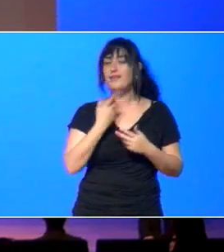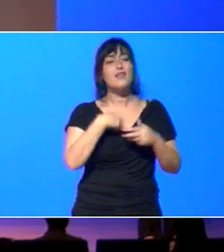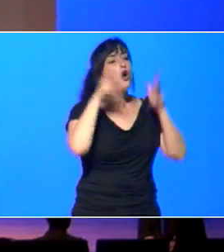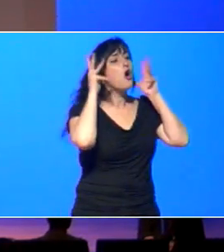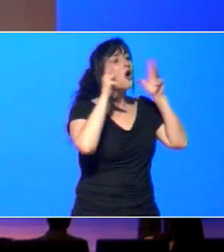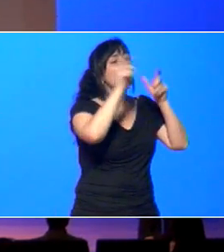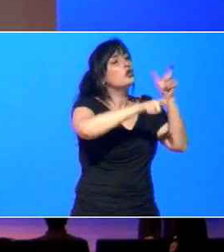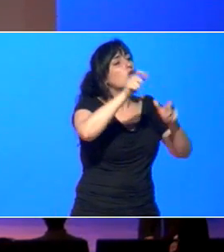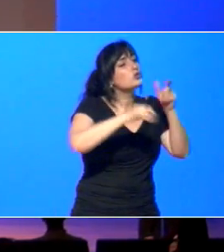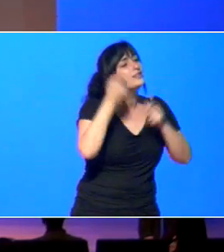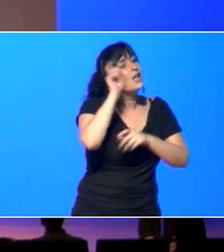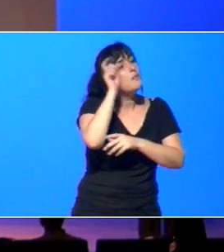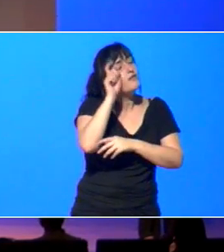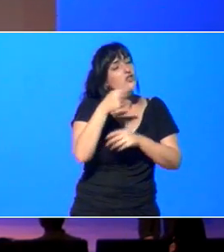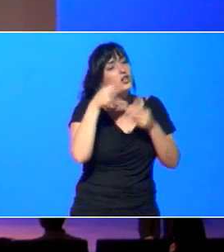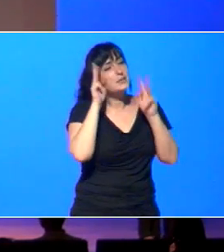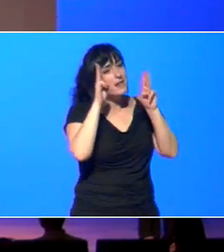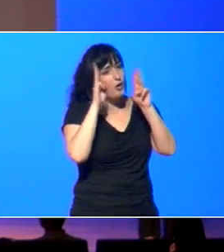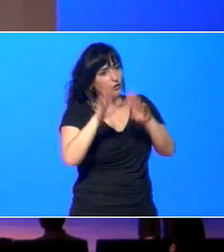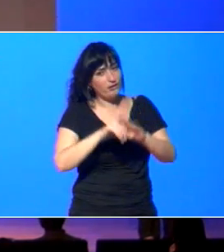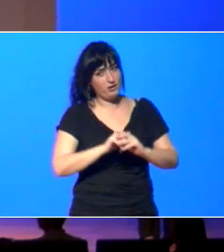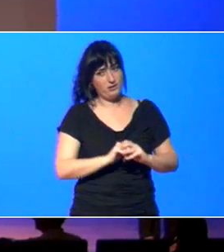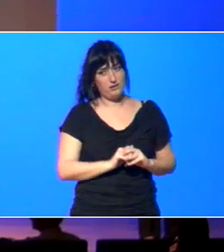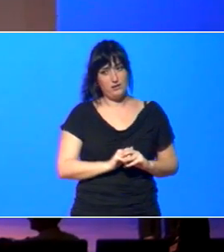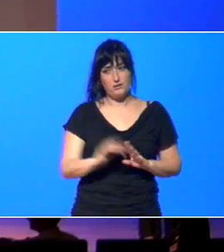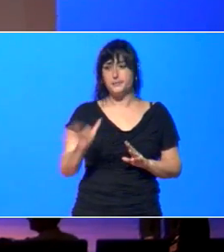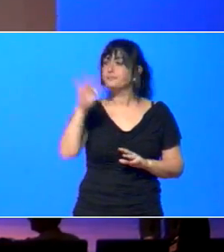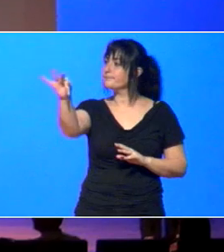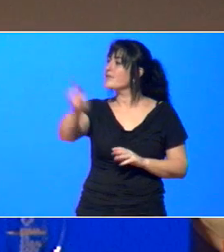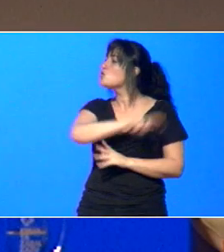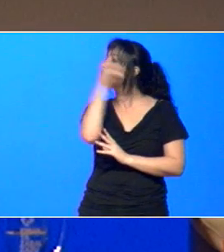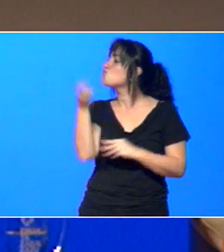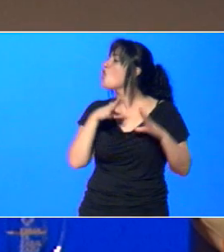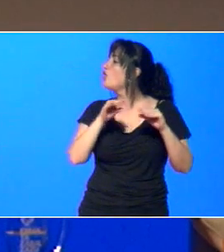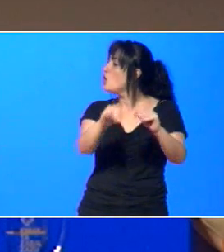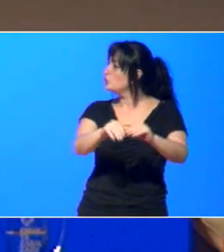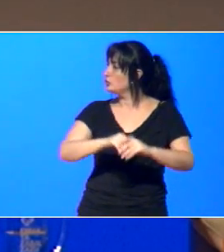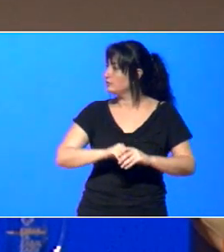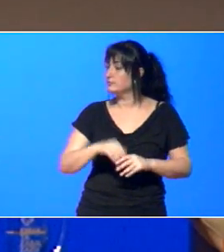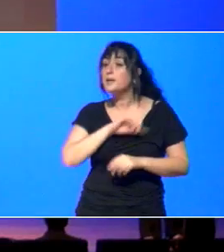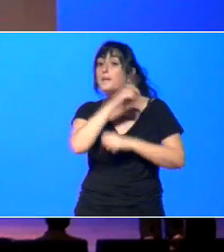terapéutica. Ya, un poco. Bueno. Bien, ¿alguna pregunta más?